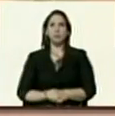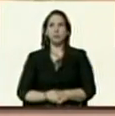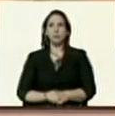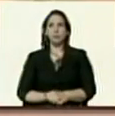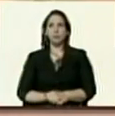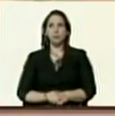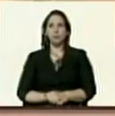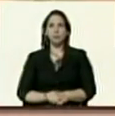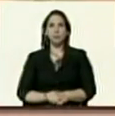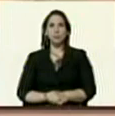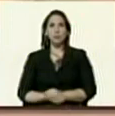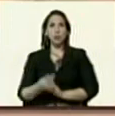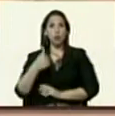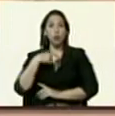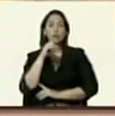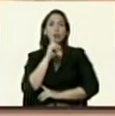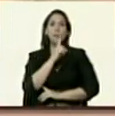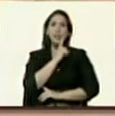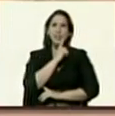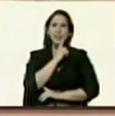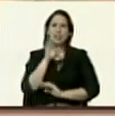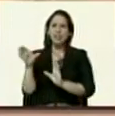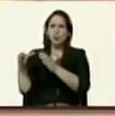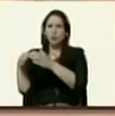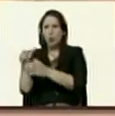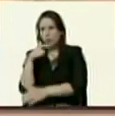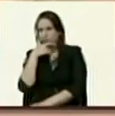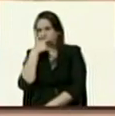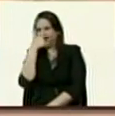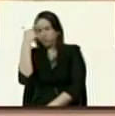Yo la llamaría la reunión de la vergüenza y del asco.